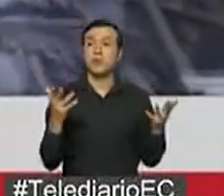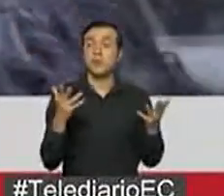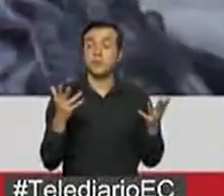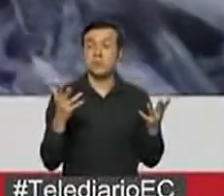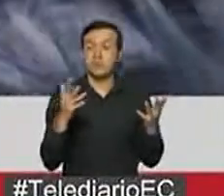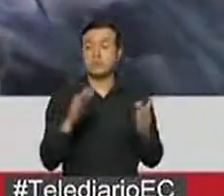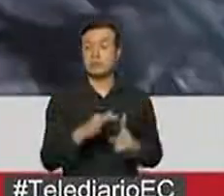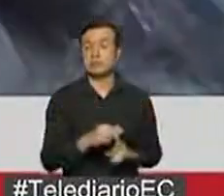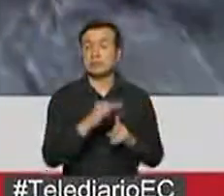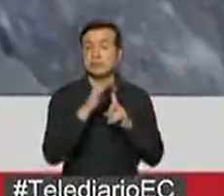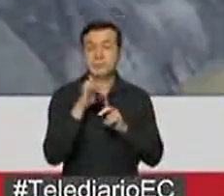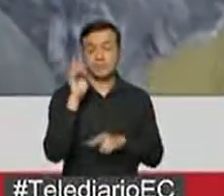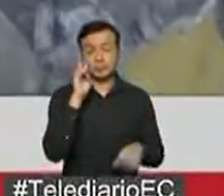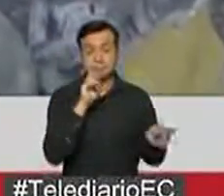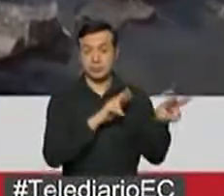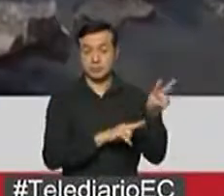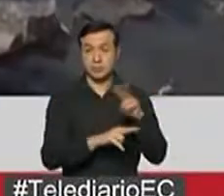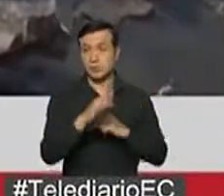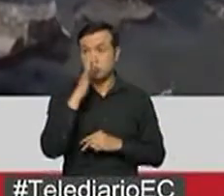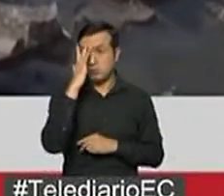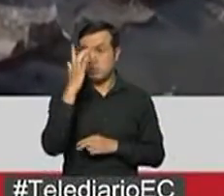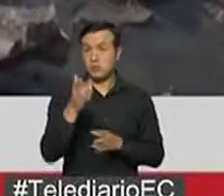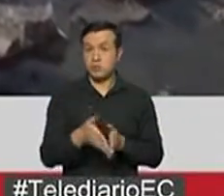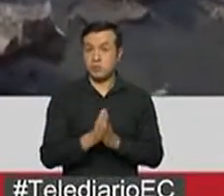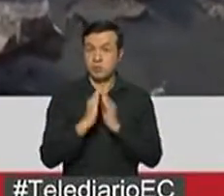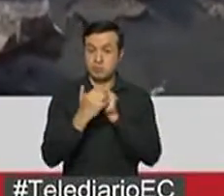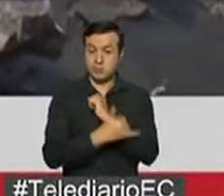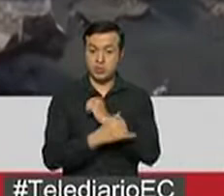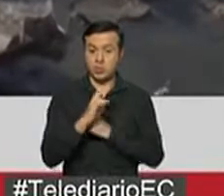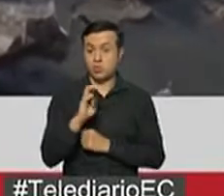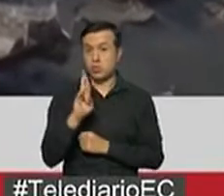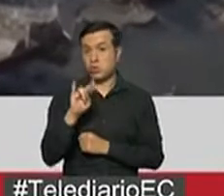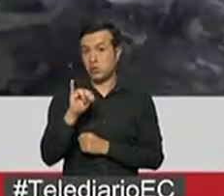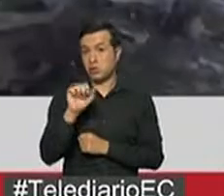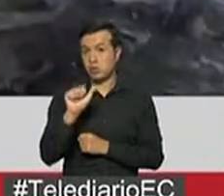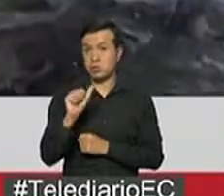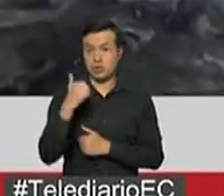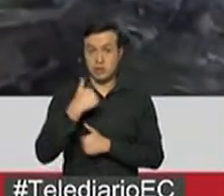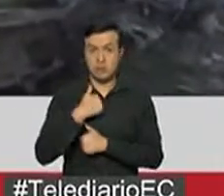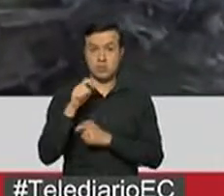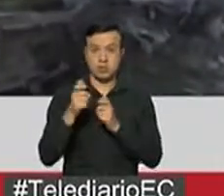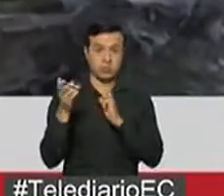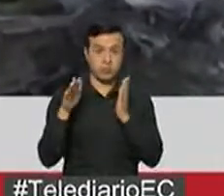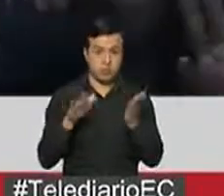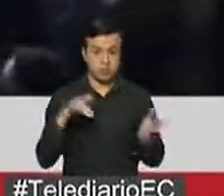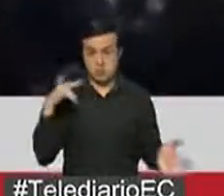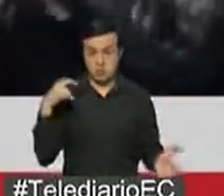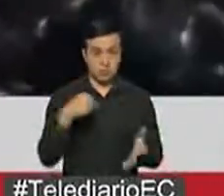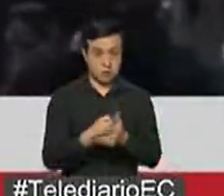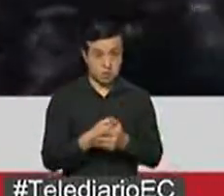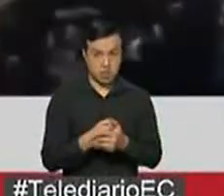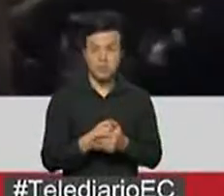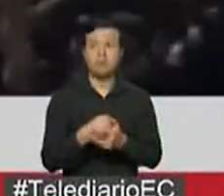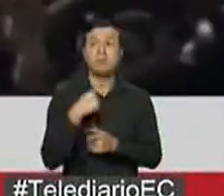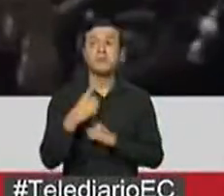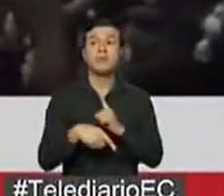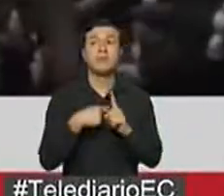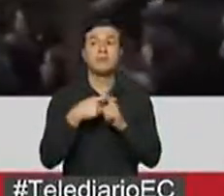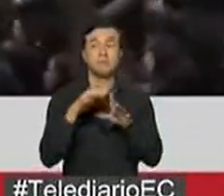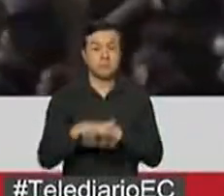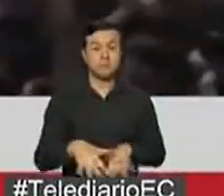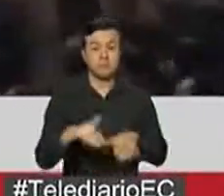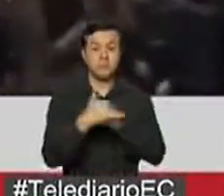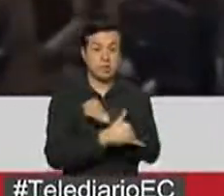prioritario para irán no sólo por las peticiones de ucrania y canadá cuyos ciudadanos fallecieron en el incidente sino también del pueblo iraní